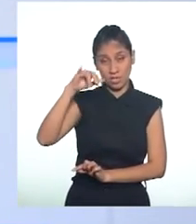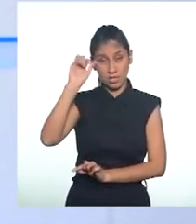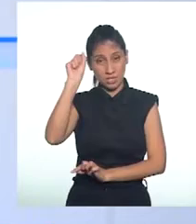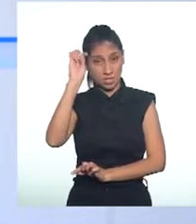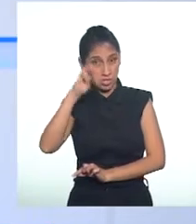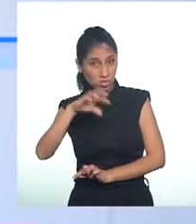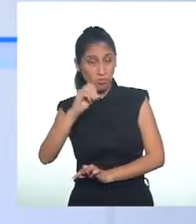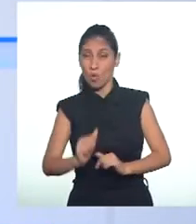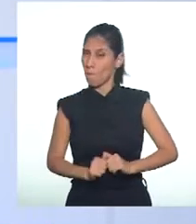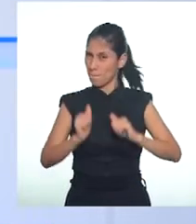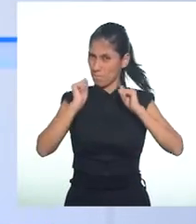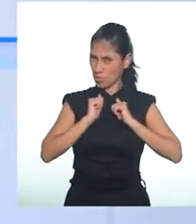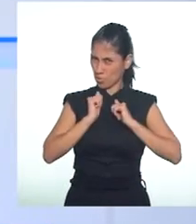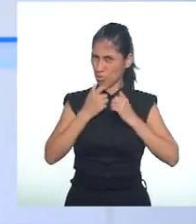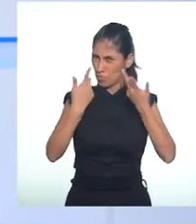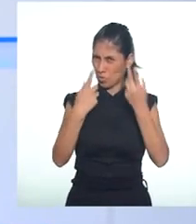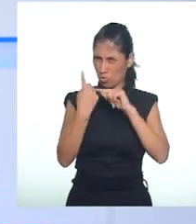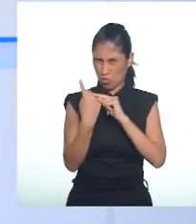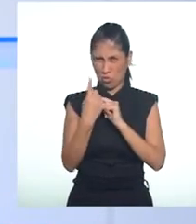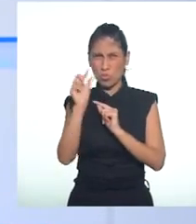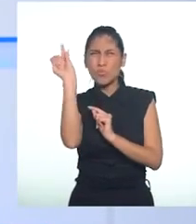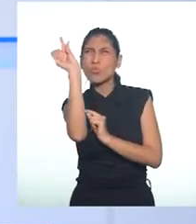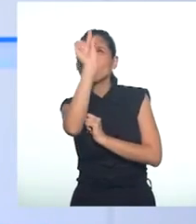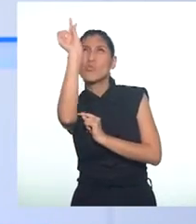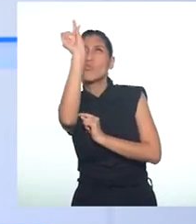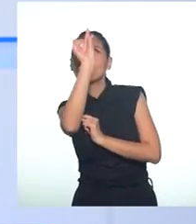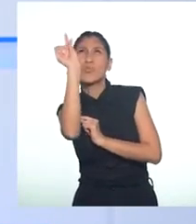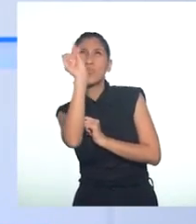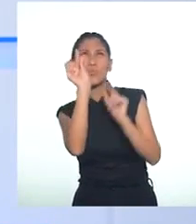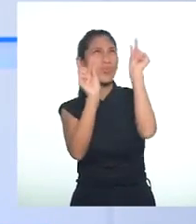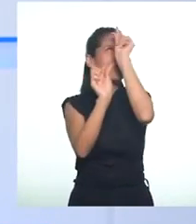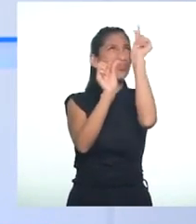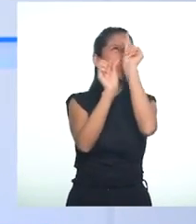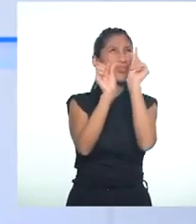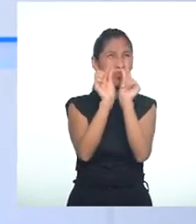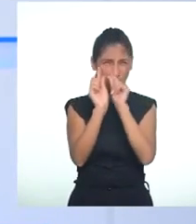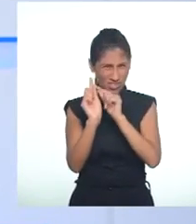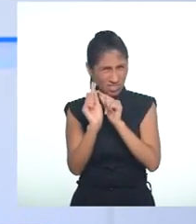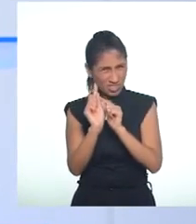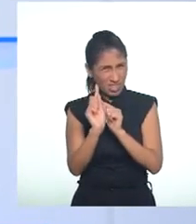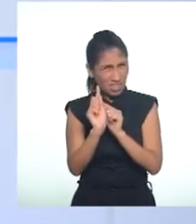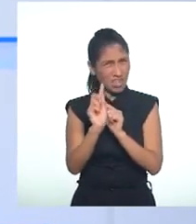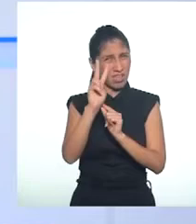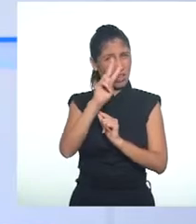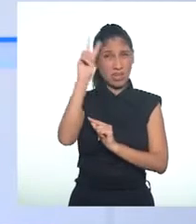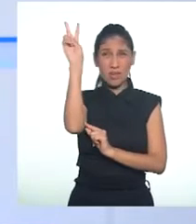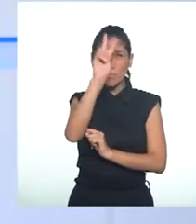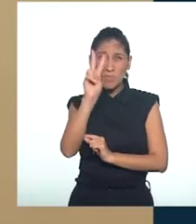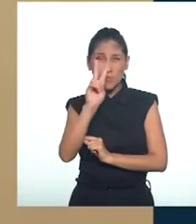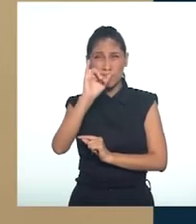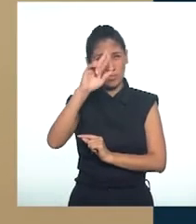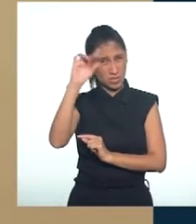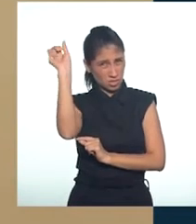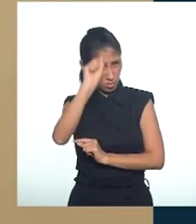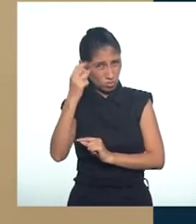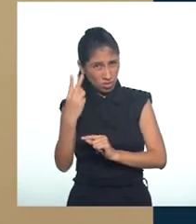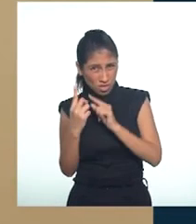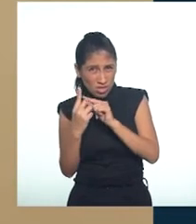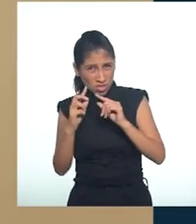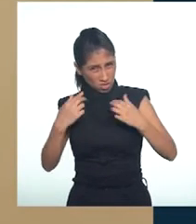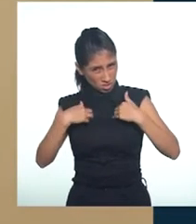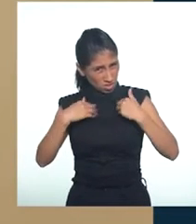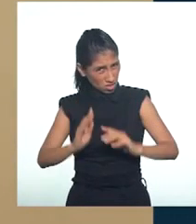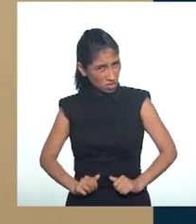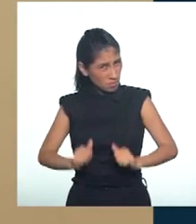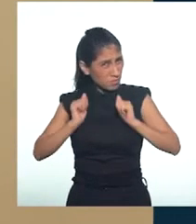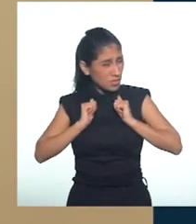causa duda. ¿Cómo puede estar al límite de ser un organismo vivo? ¿Tiene vida o no tiene vida? Lo que sucede es